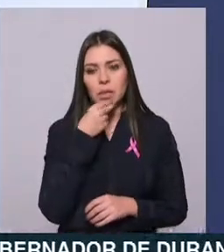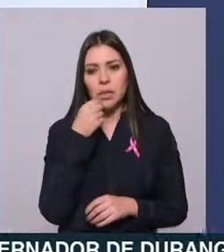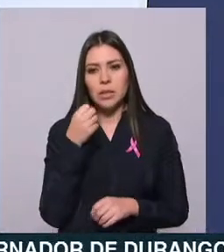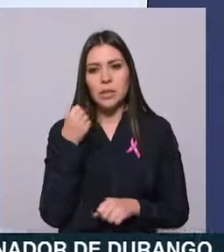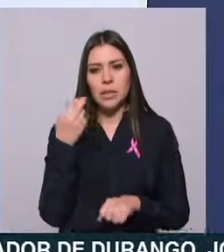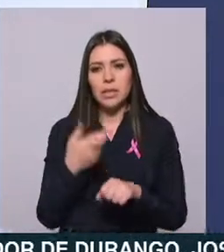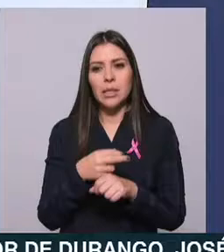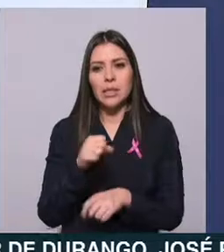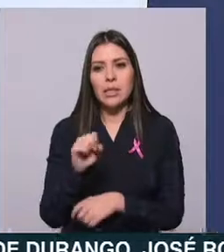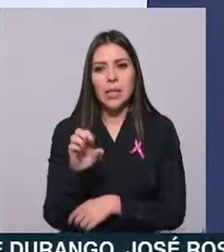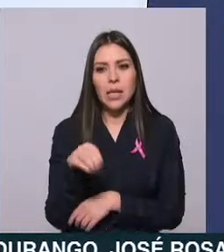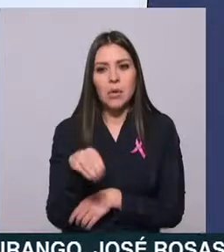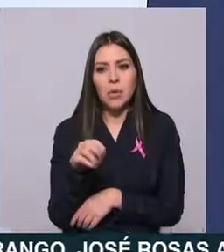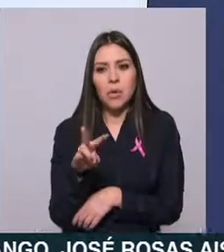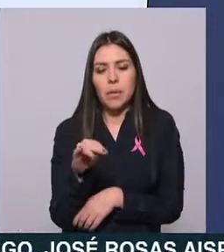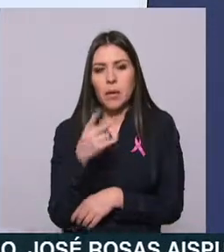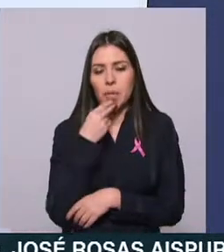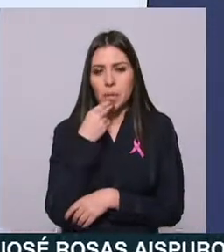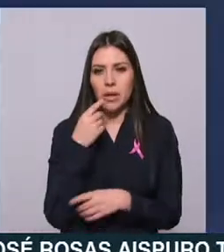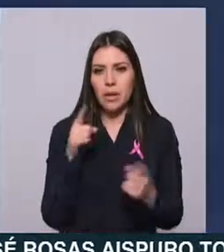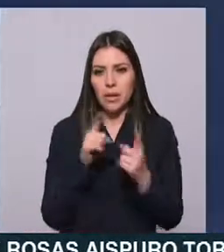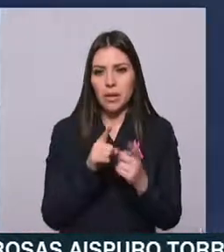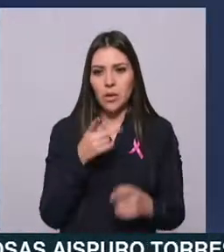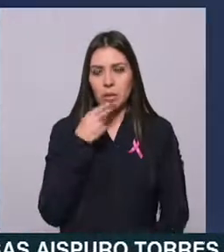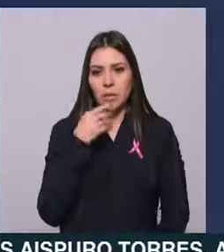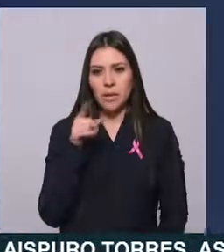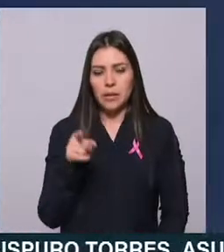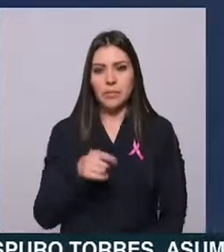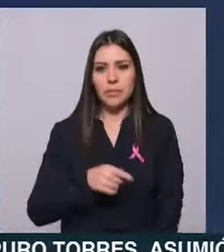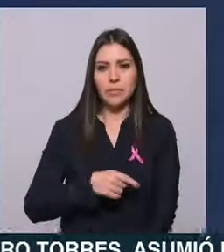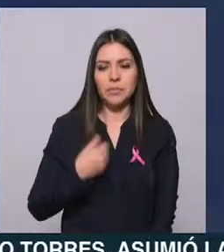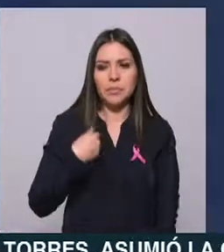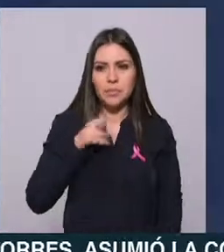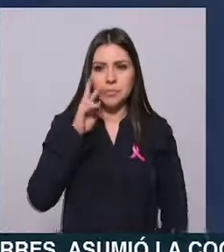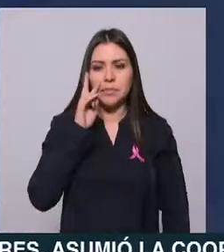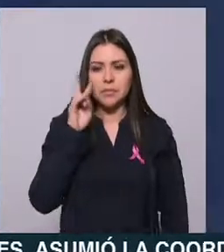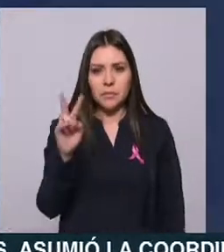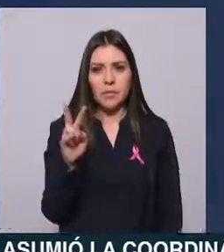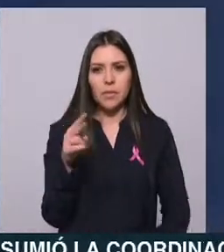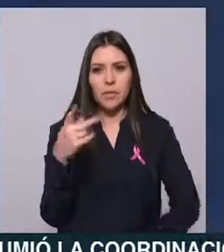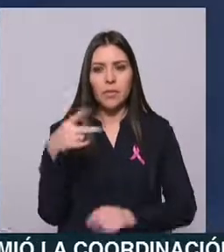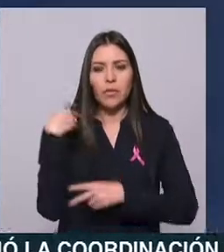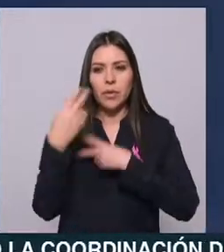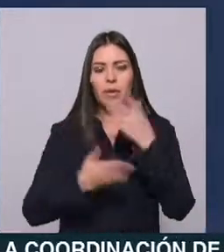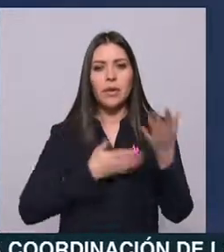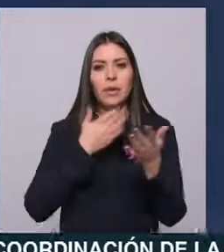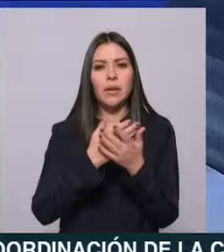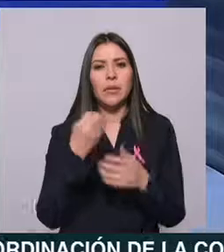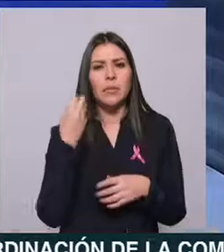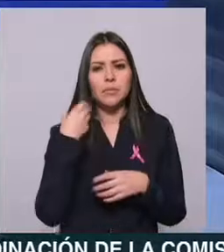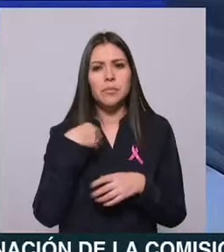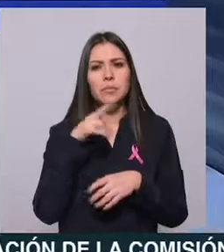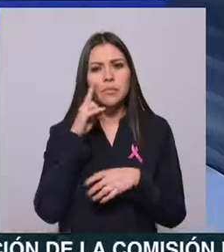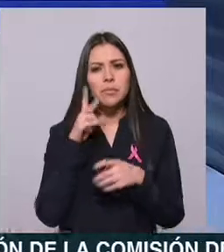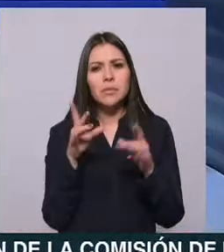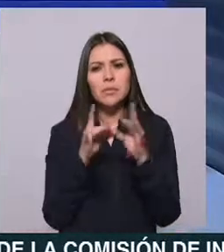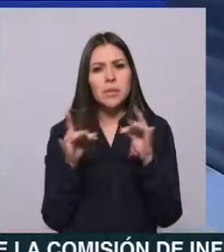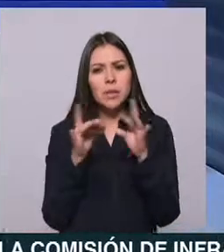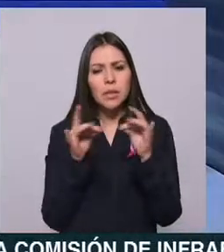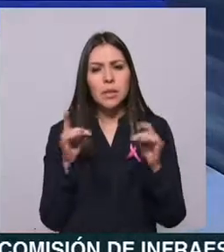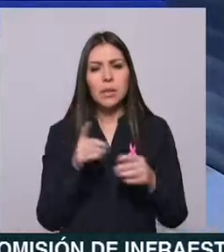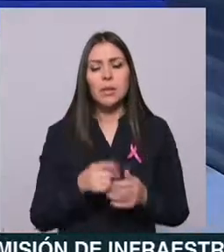SEMOVI, de movilidad. ¿Al secretario Layú? Así, lo vi en su comparecencia. Sí. Me llamó la atención que